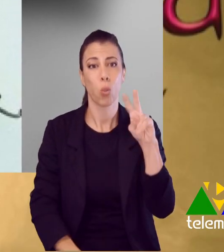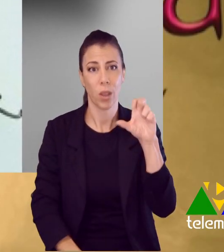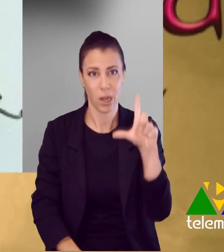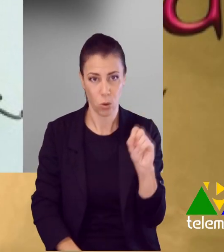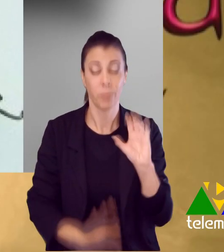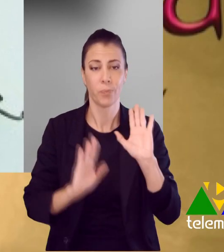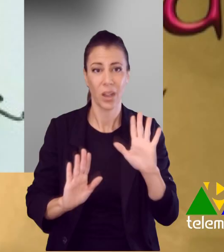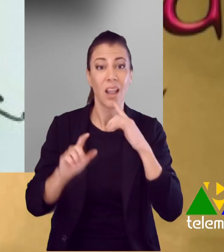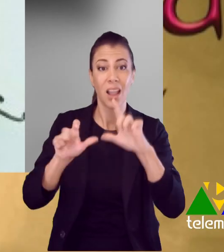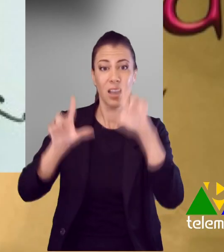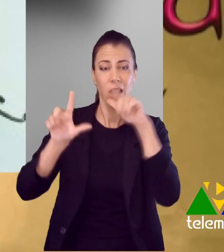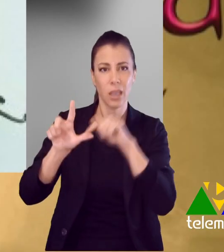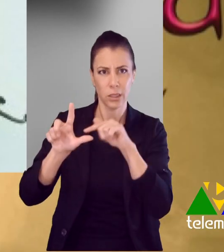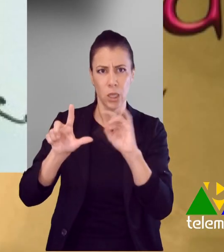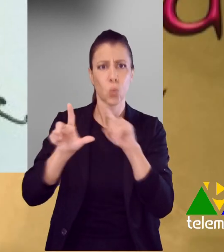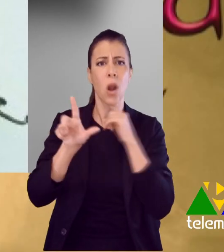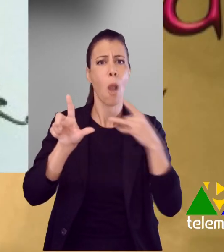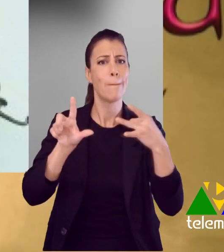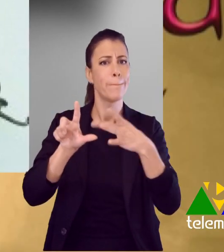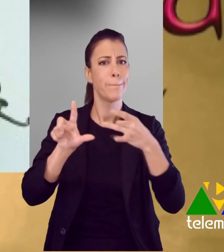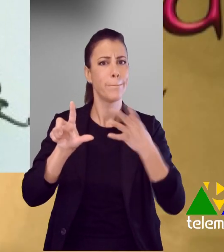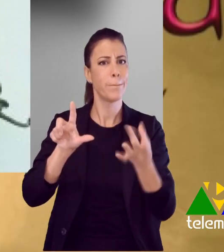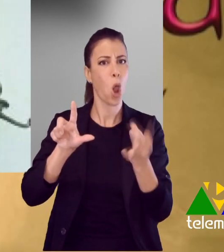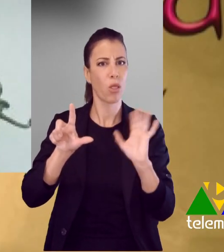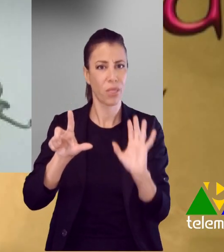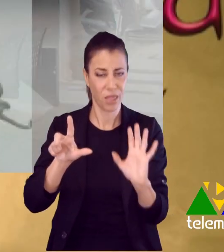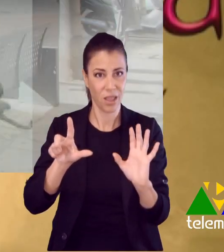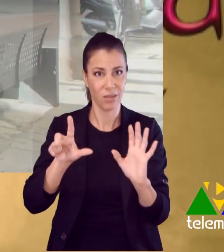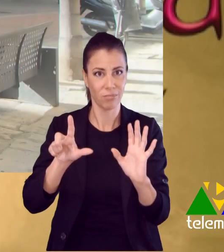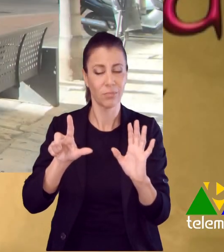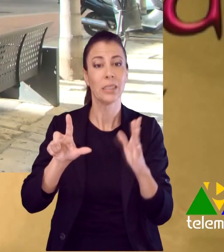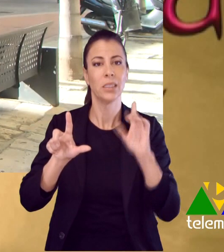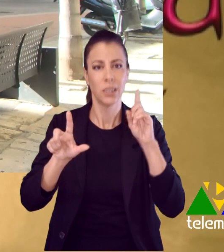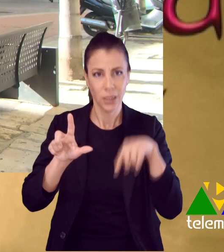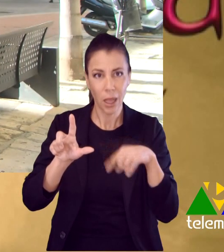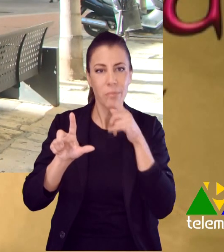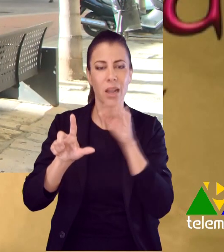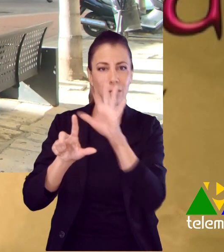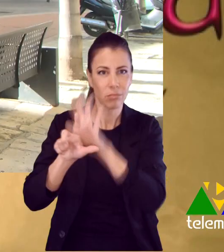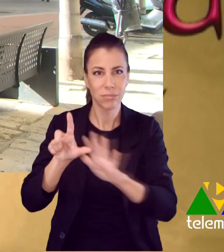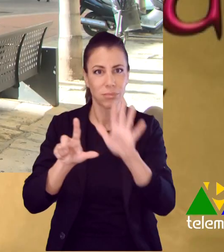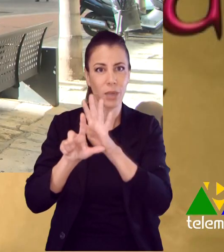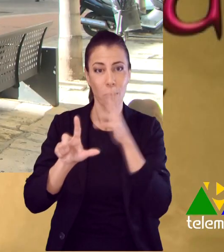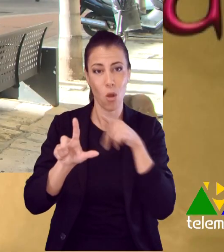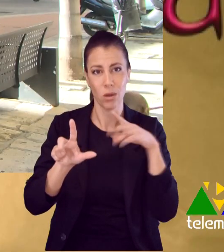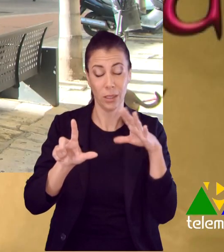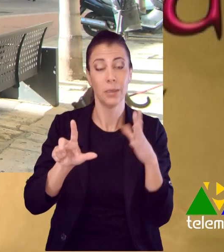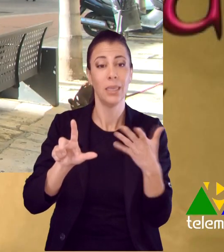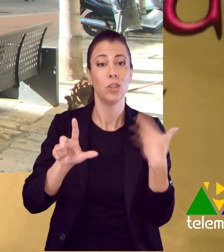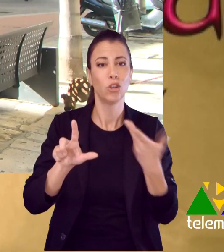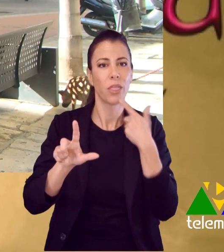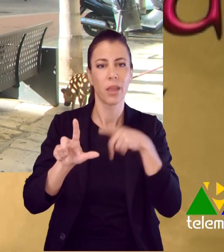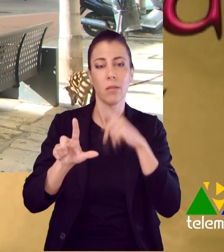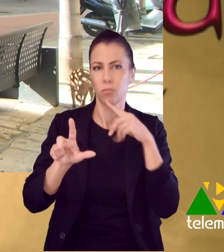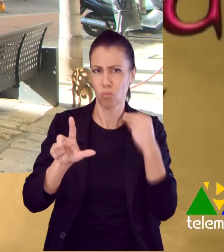que además es de Benlliure, un bronce de Benlliure, que se ve la imagen de Díaz Moreu en bronce y la proa del acorazado Colón. Por eso digo, está preciosa. Y la placa es